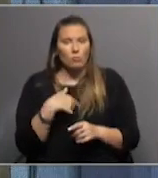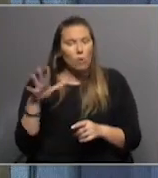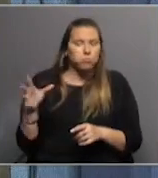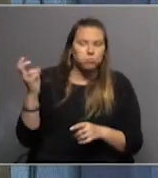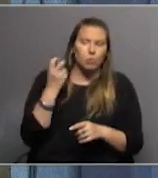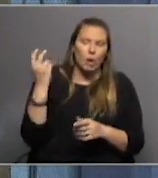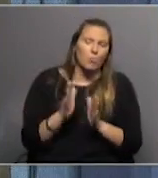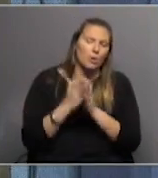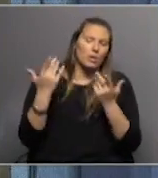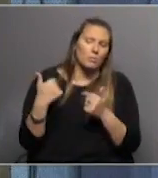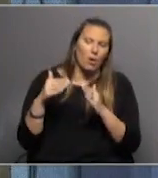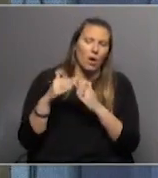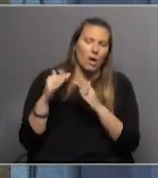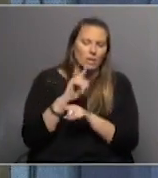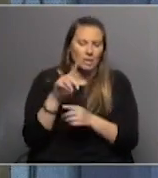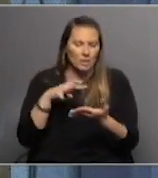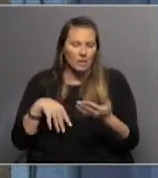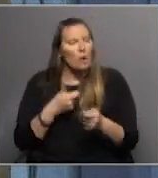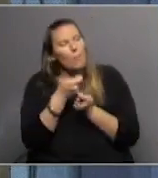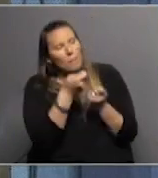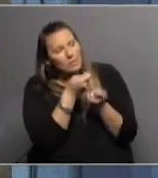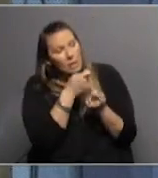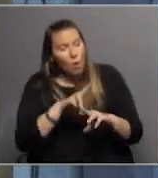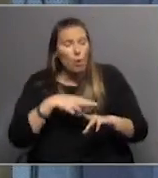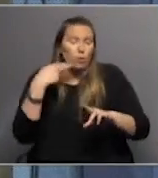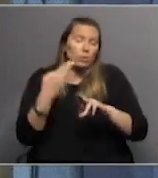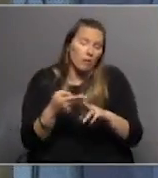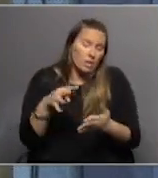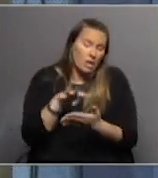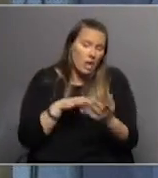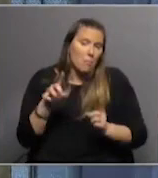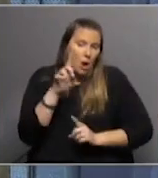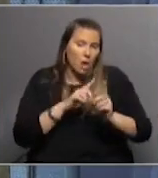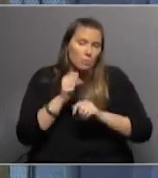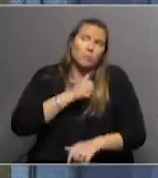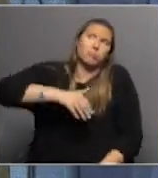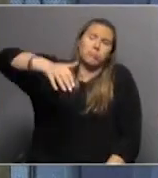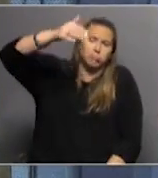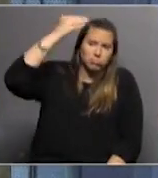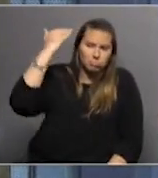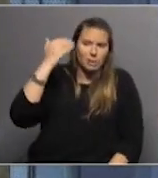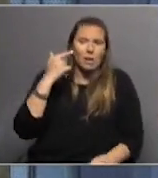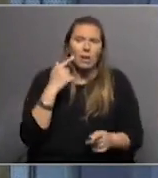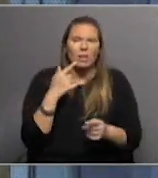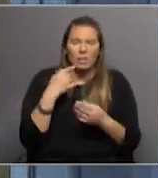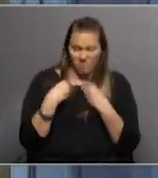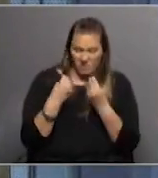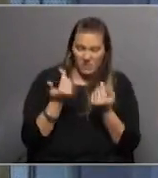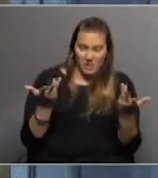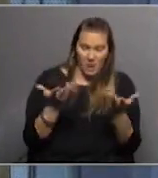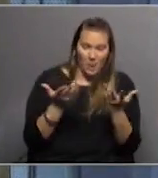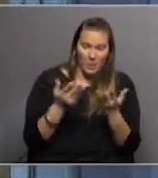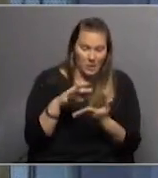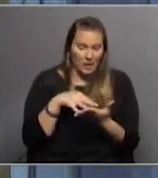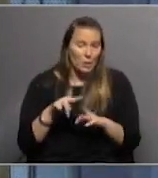nuestras casas, o pedíamos prestado, o releíamos aquellos que leímos hace tantos años y qué me provocará hoy en